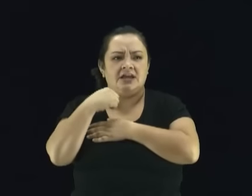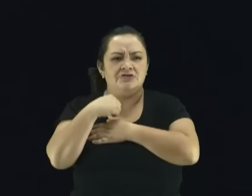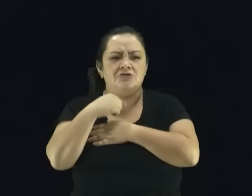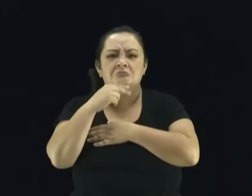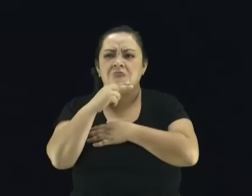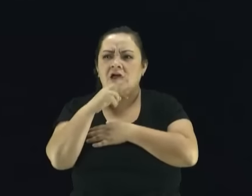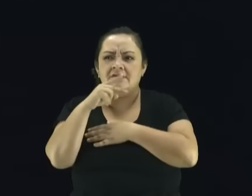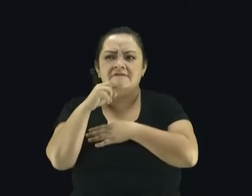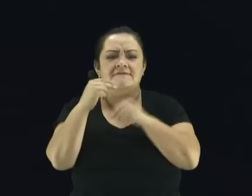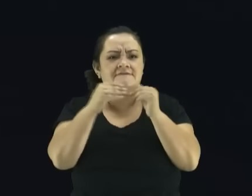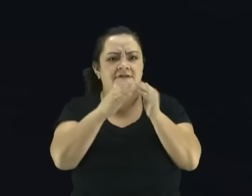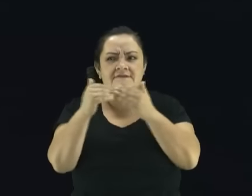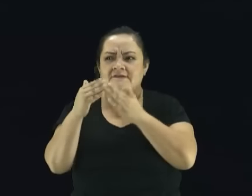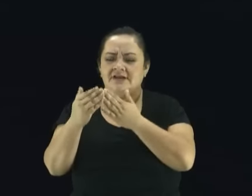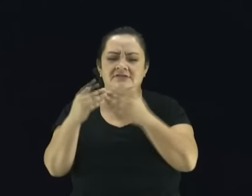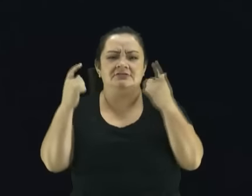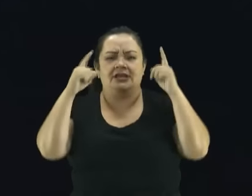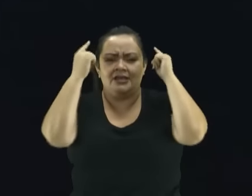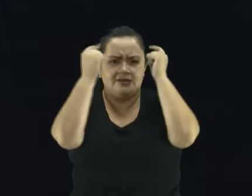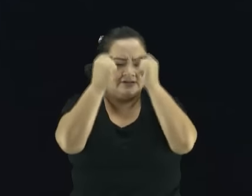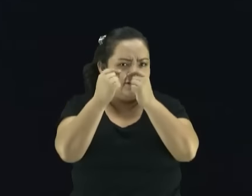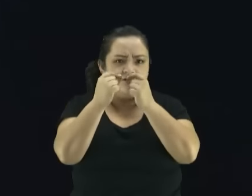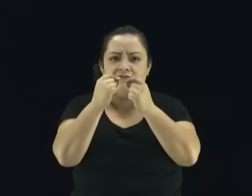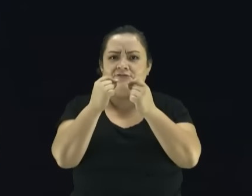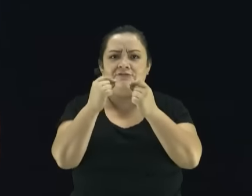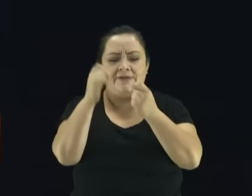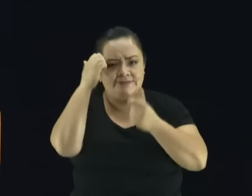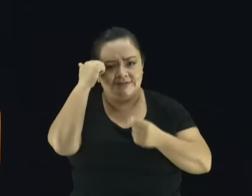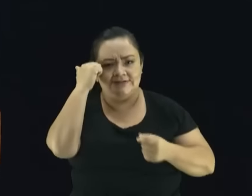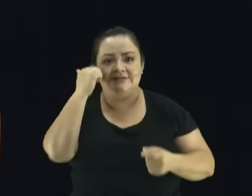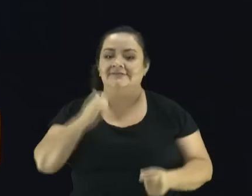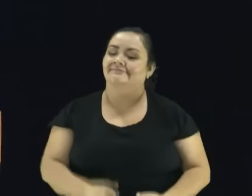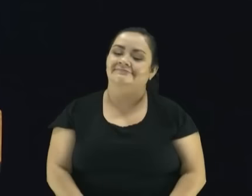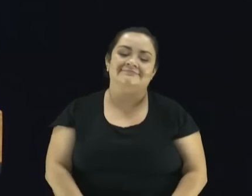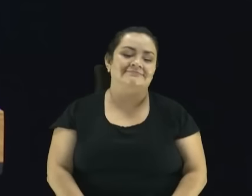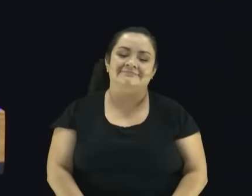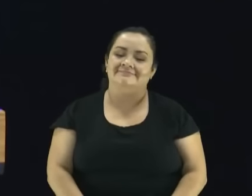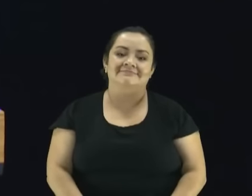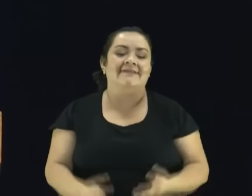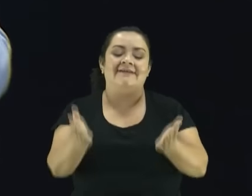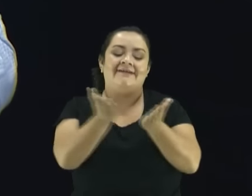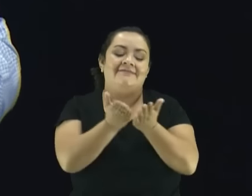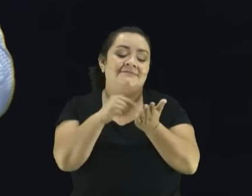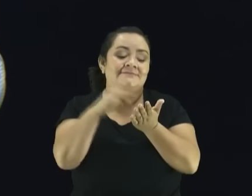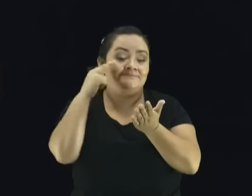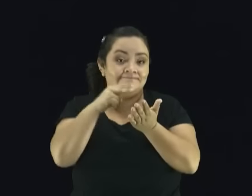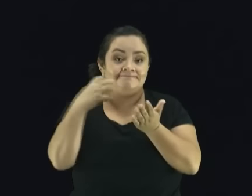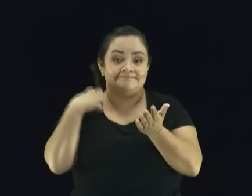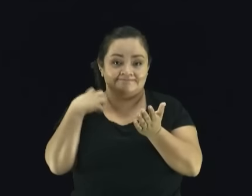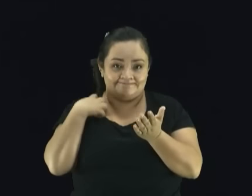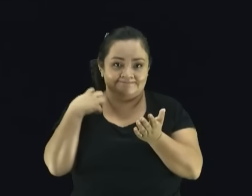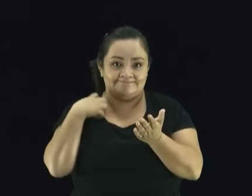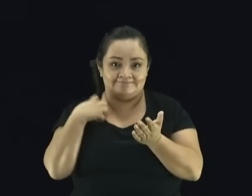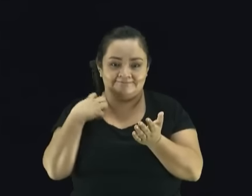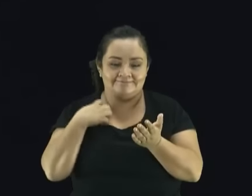o en tu computadora de Última Generación la palabra de Dios es vida